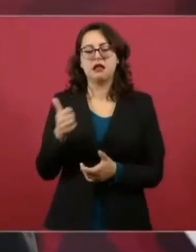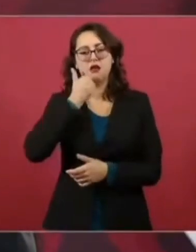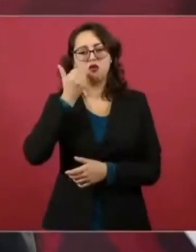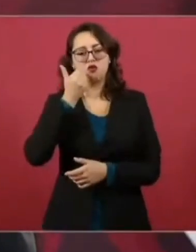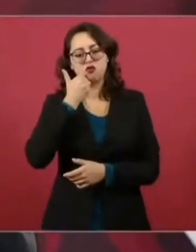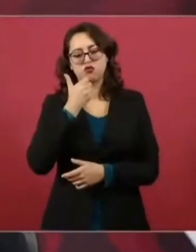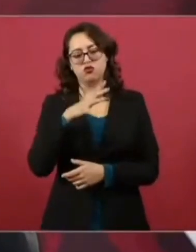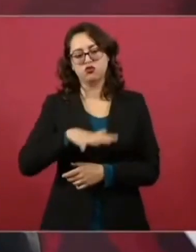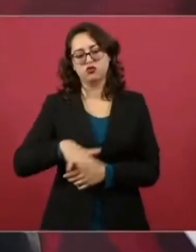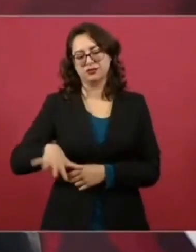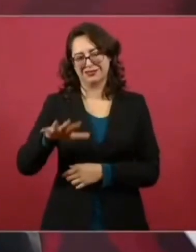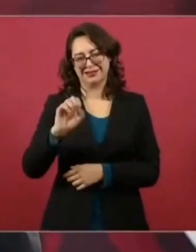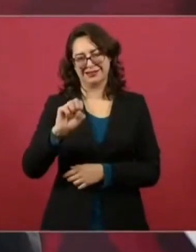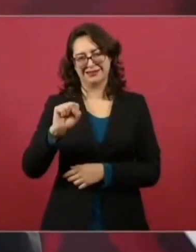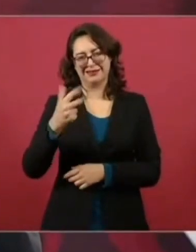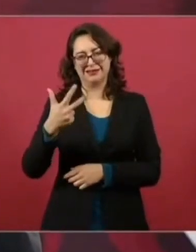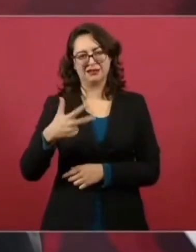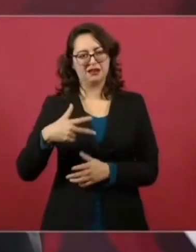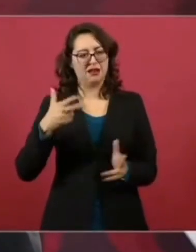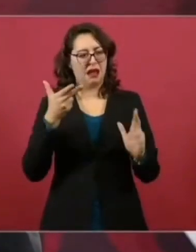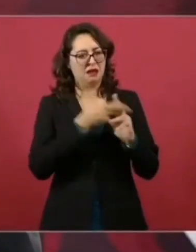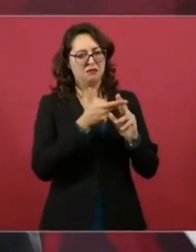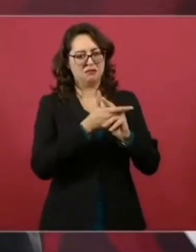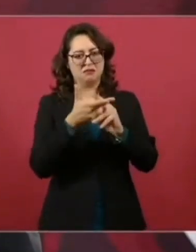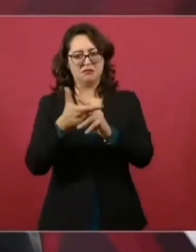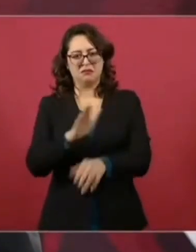lo de la matanza.